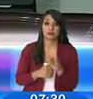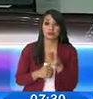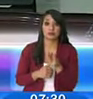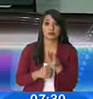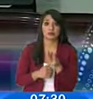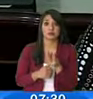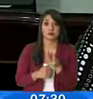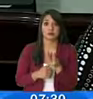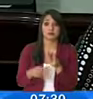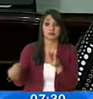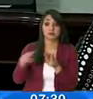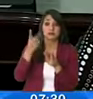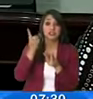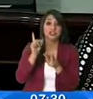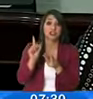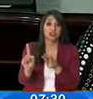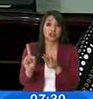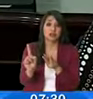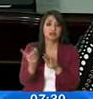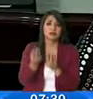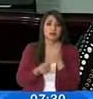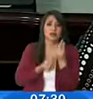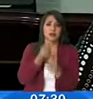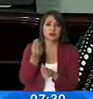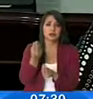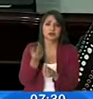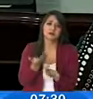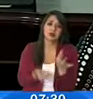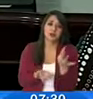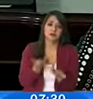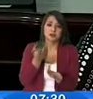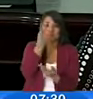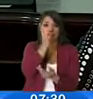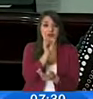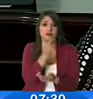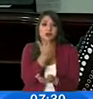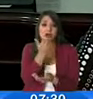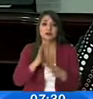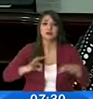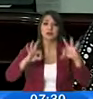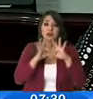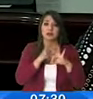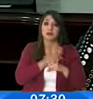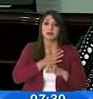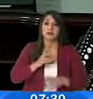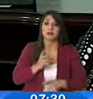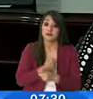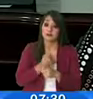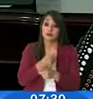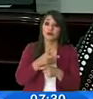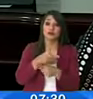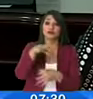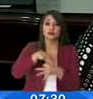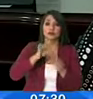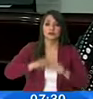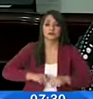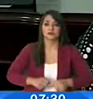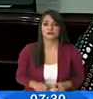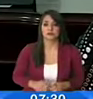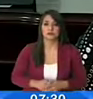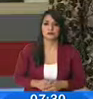voz disidente, ha podido parcialmente aportar en ciertas decisiones importantes dentro del Consejo Nacional Electoral.